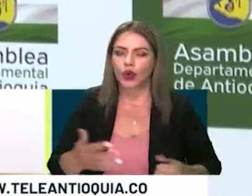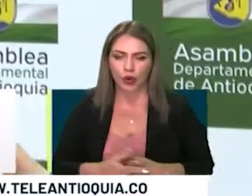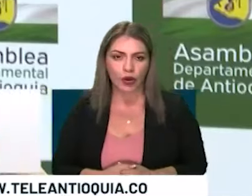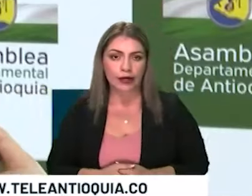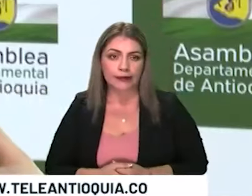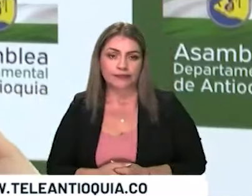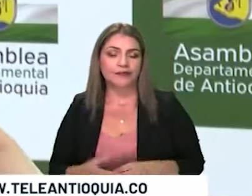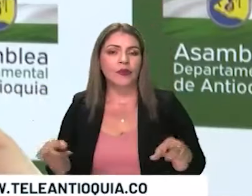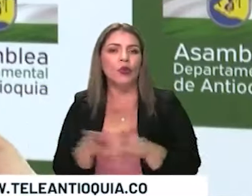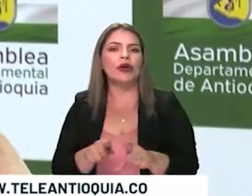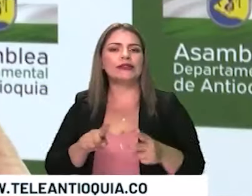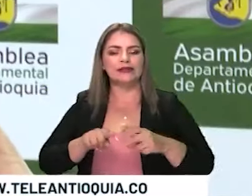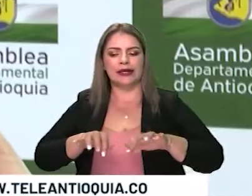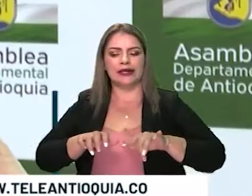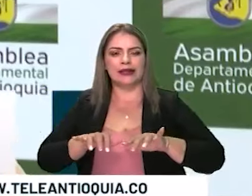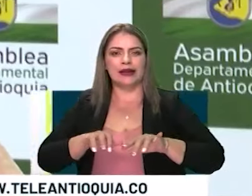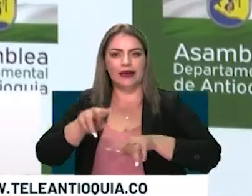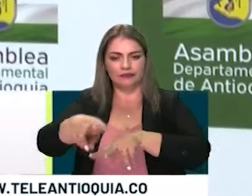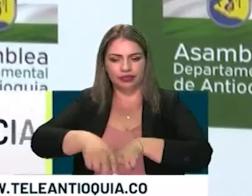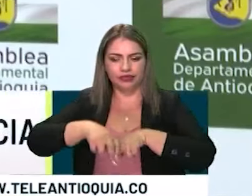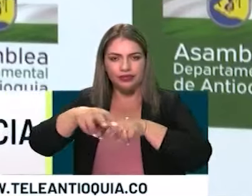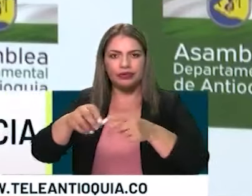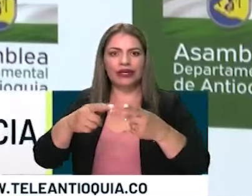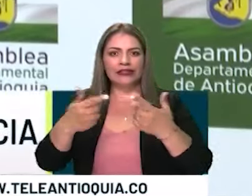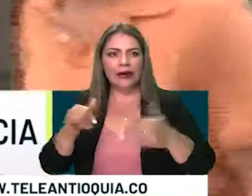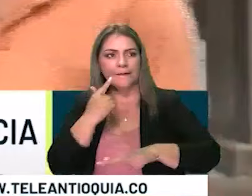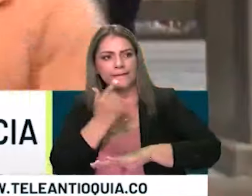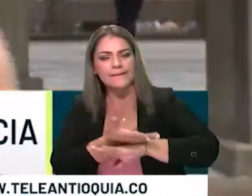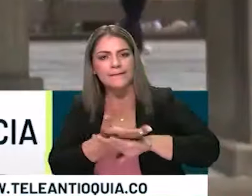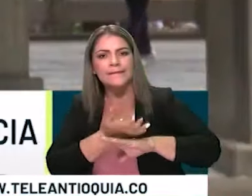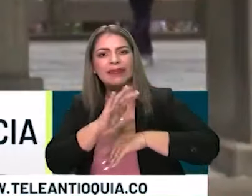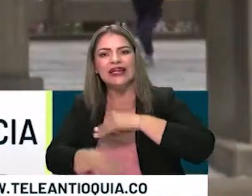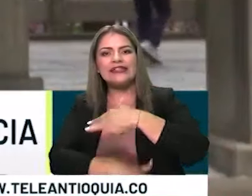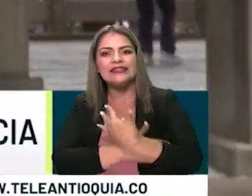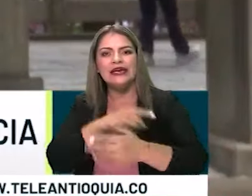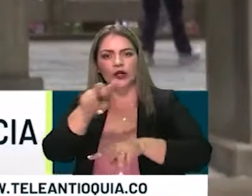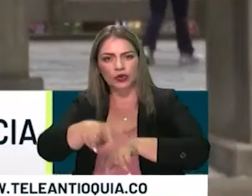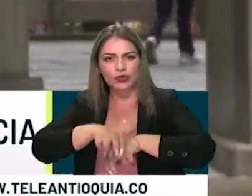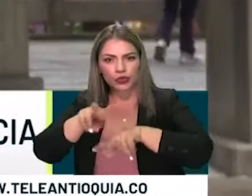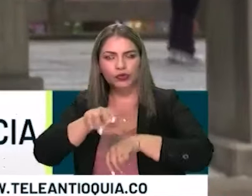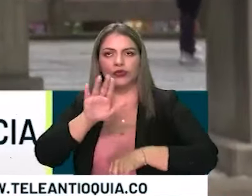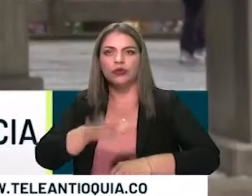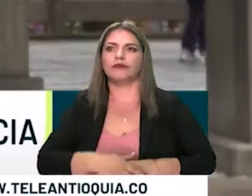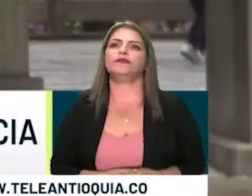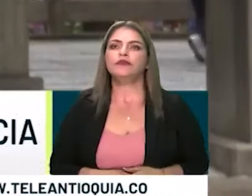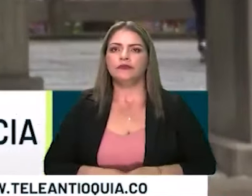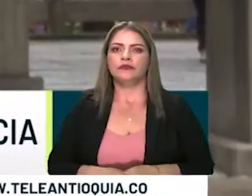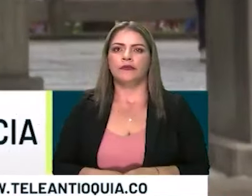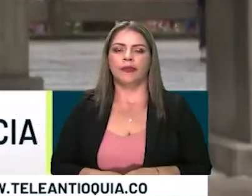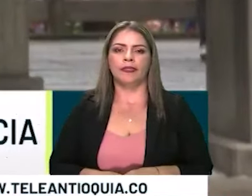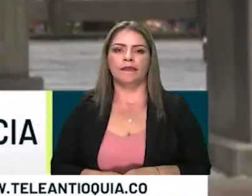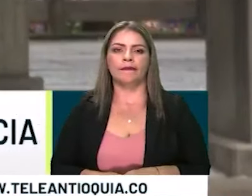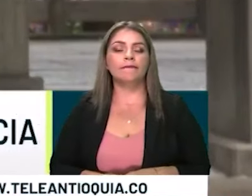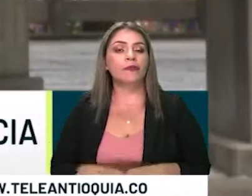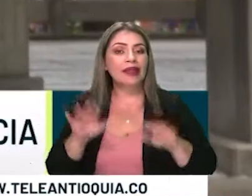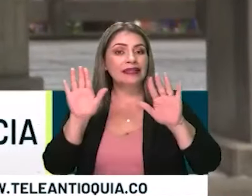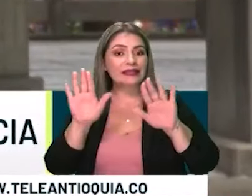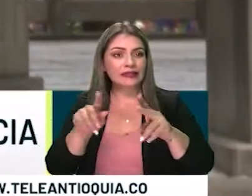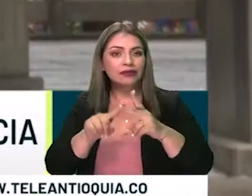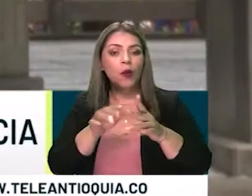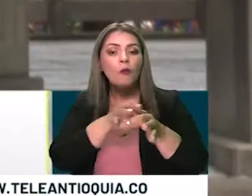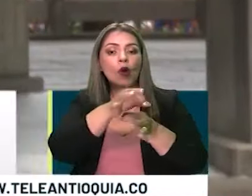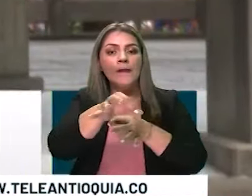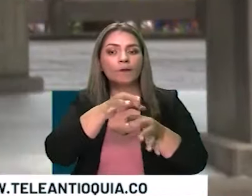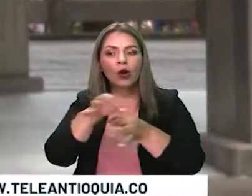de Agricultura ya también elevó la petición al Ministerio de Agricultura. En muchos de estos municipios continúa el puesto de